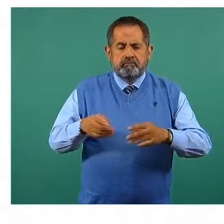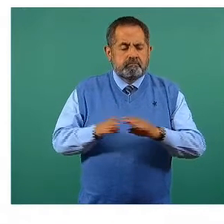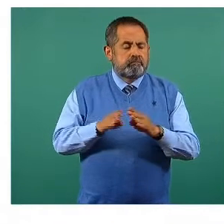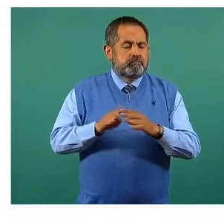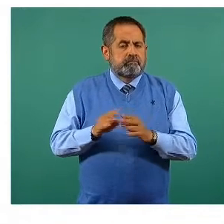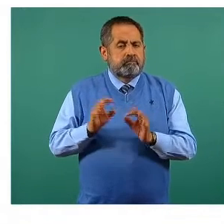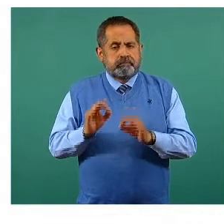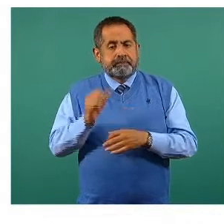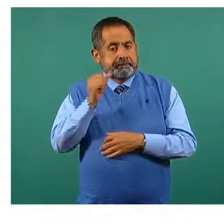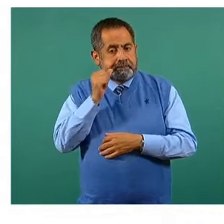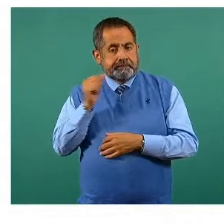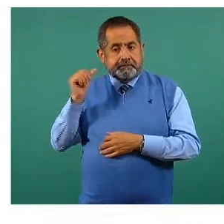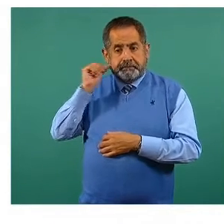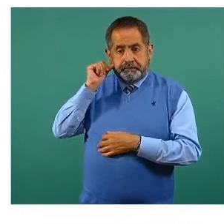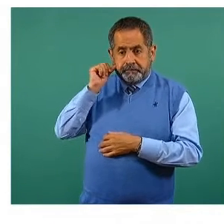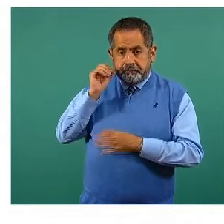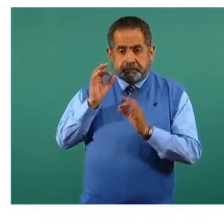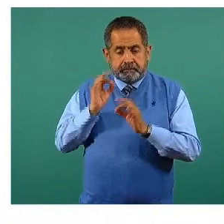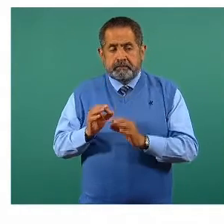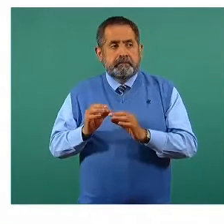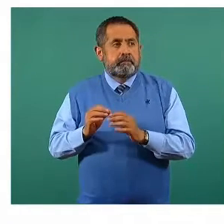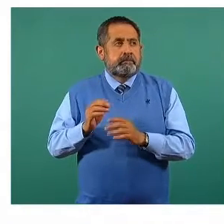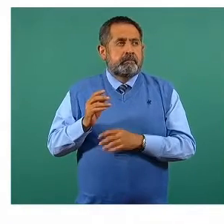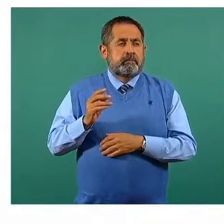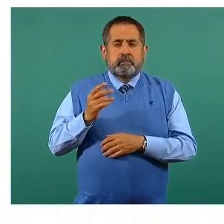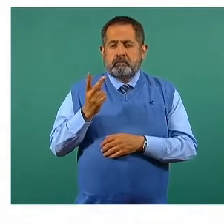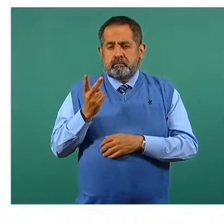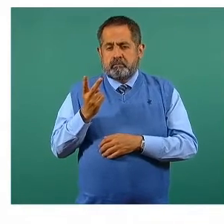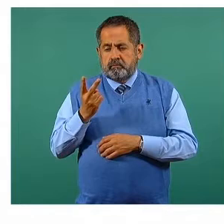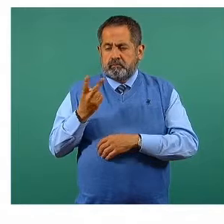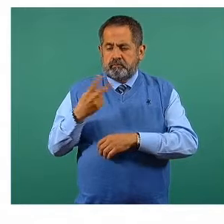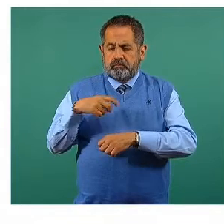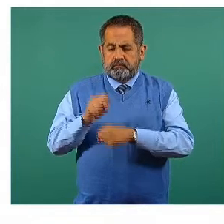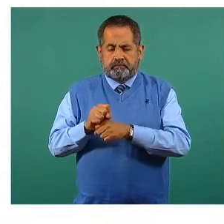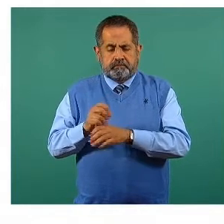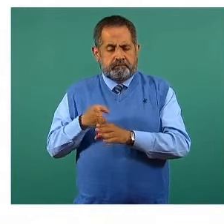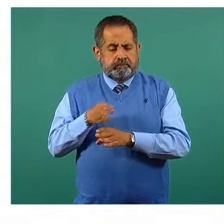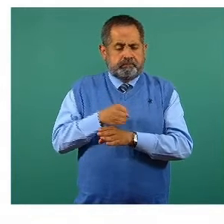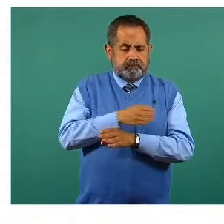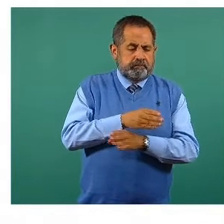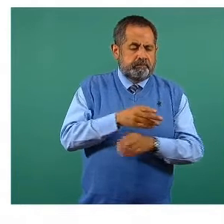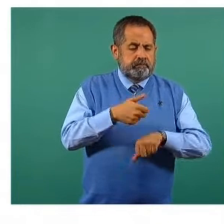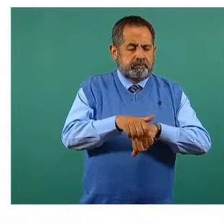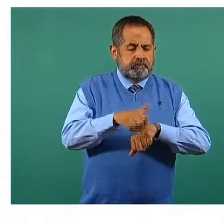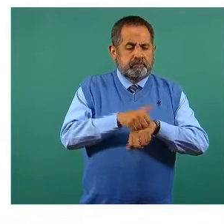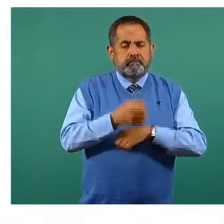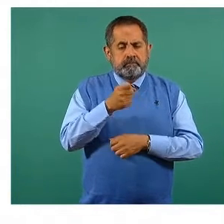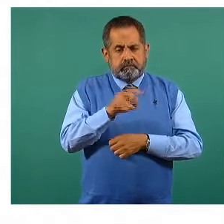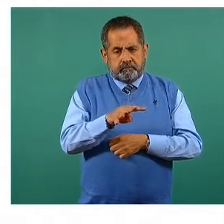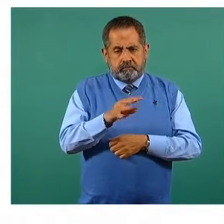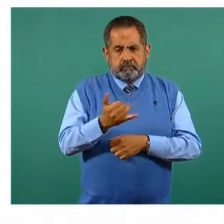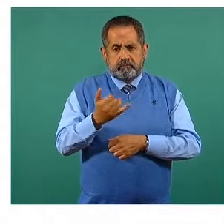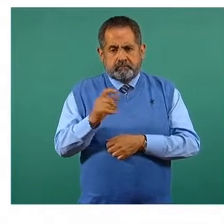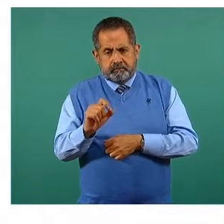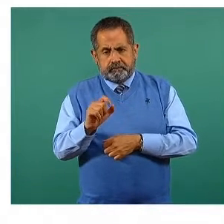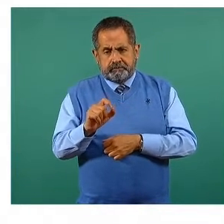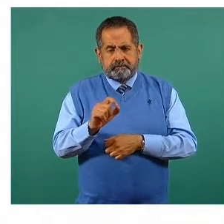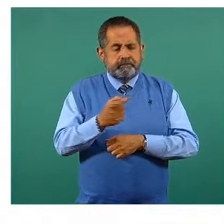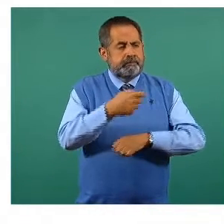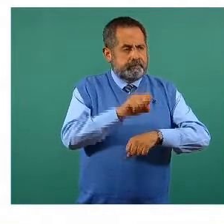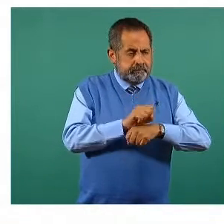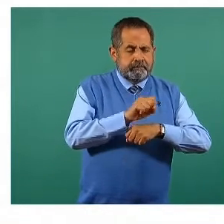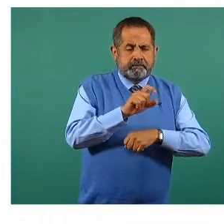día de ayer lo que estamos midiendo en las dos últimas semanas graficadas entre la 19 y la 20. Recordemos